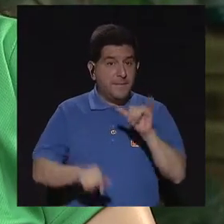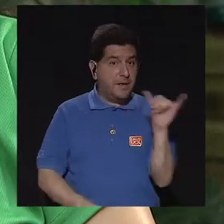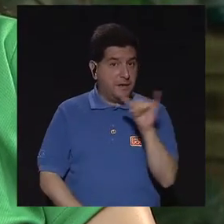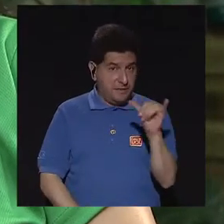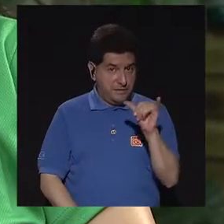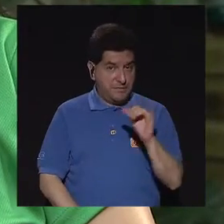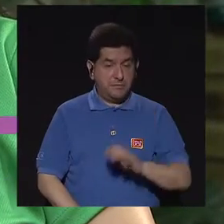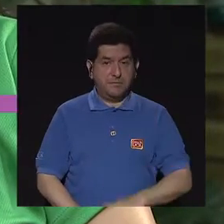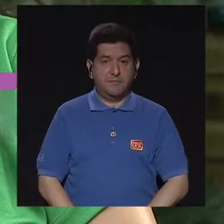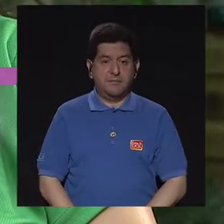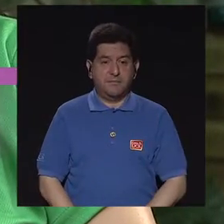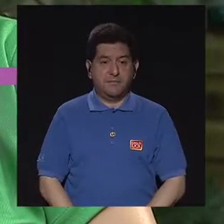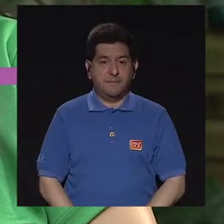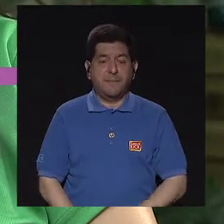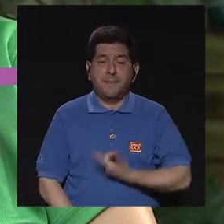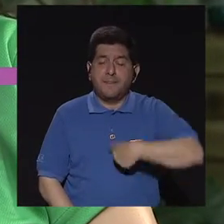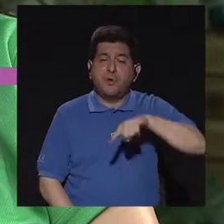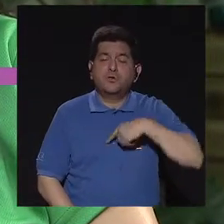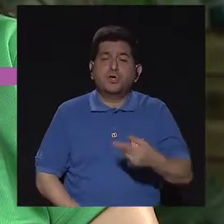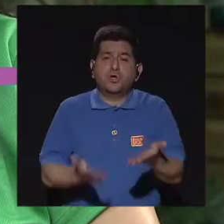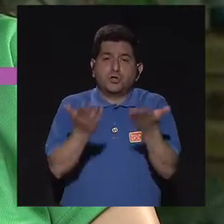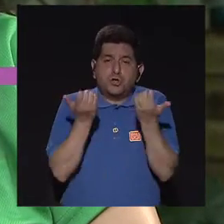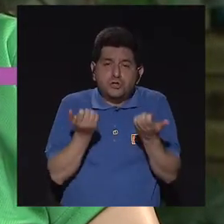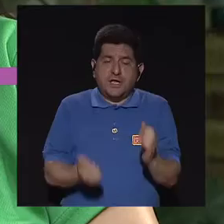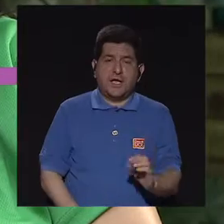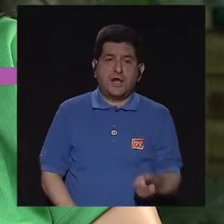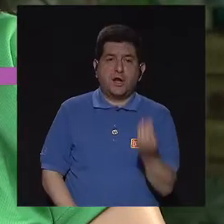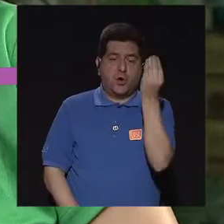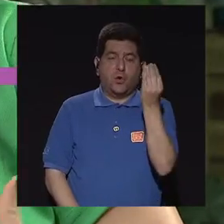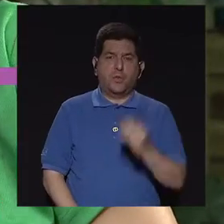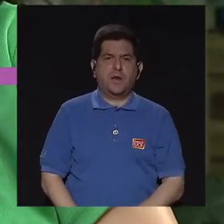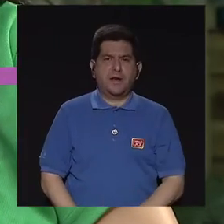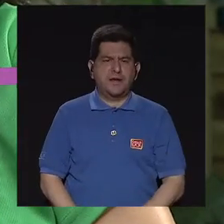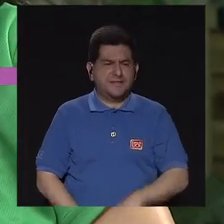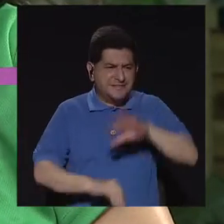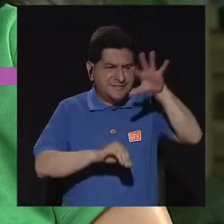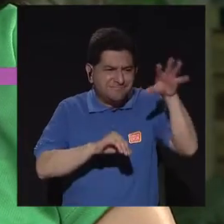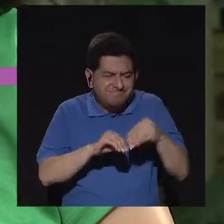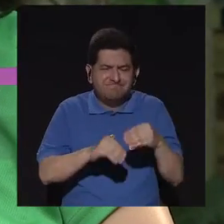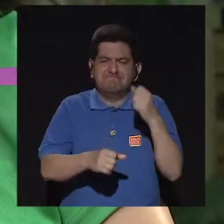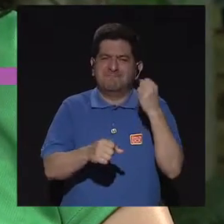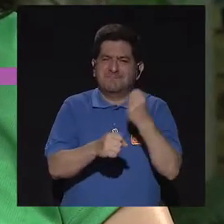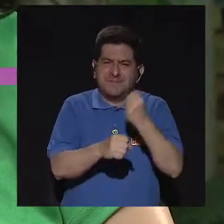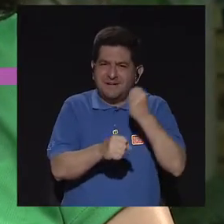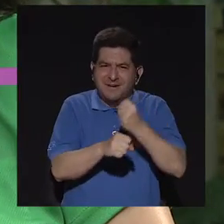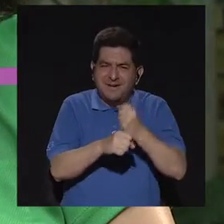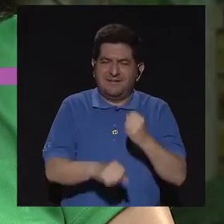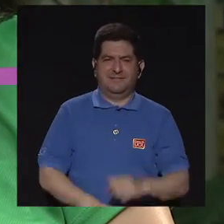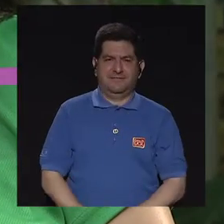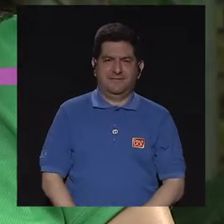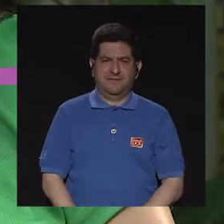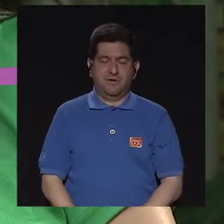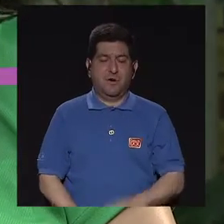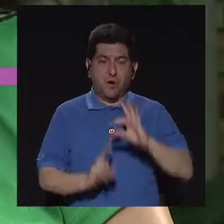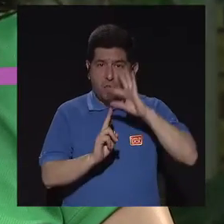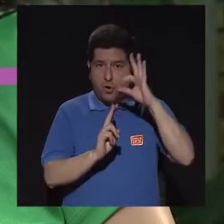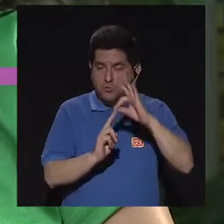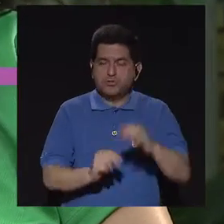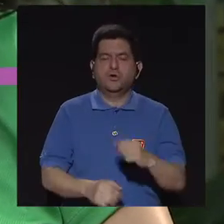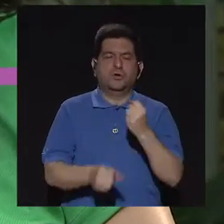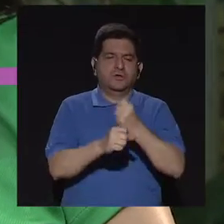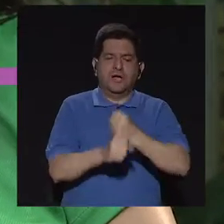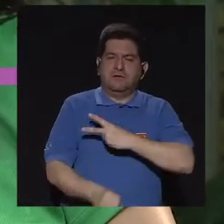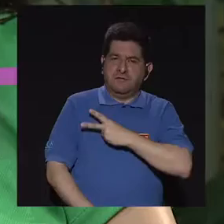pero también ahora queremos los jóvenes hacer más, hacer un poco más, entonces como estas opciones